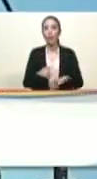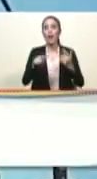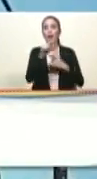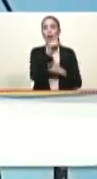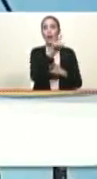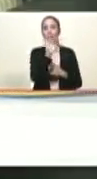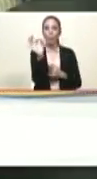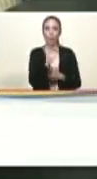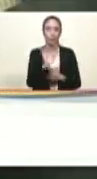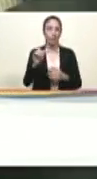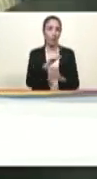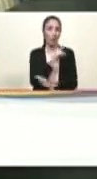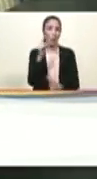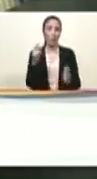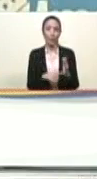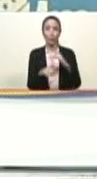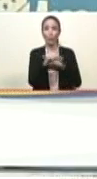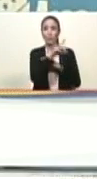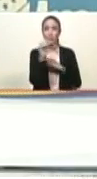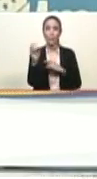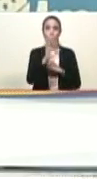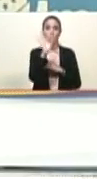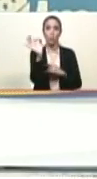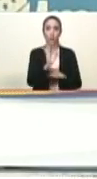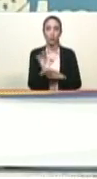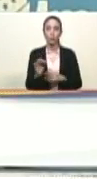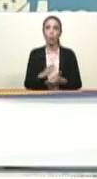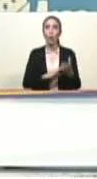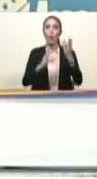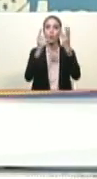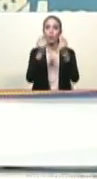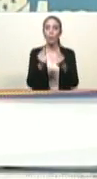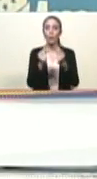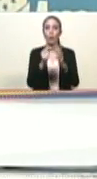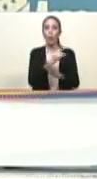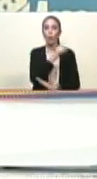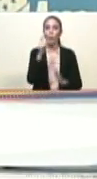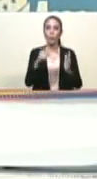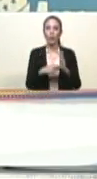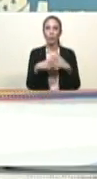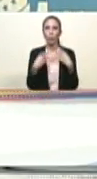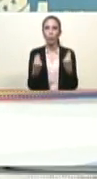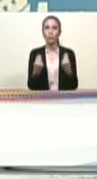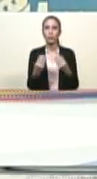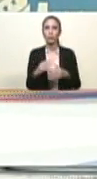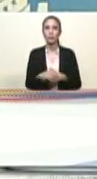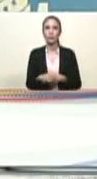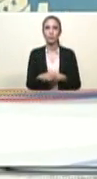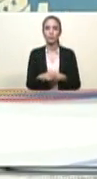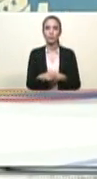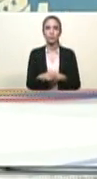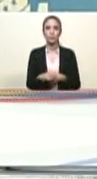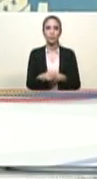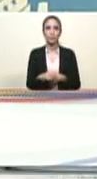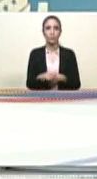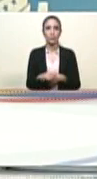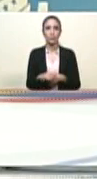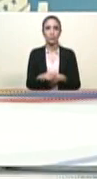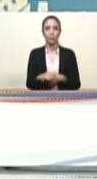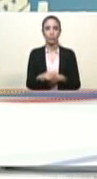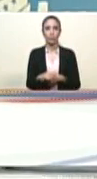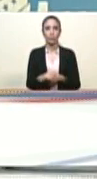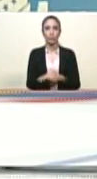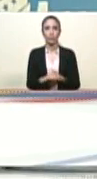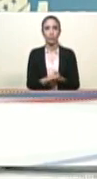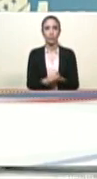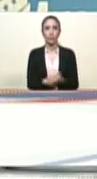100% pensionado y estamos llegando a un número mágico, Jorge Rodríguez, increíble, imposible de